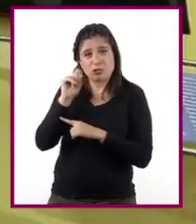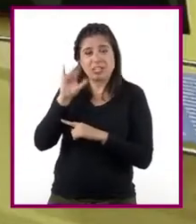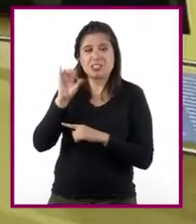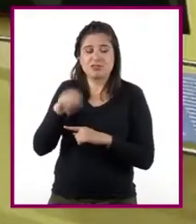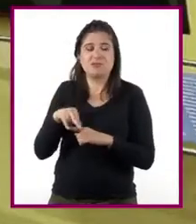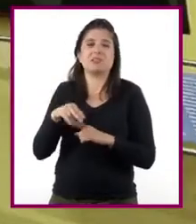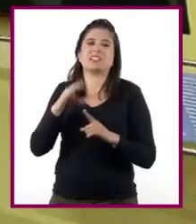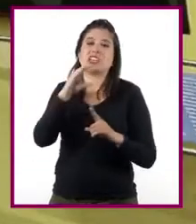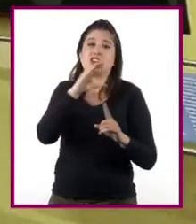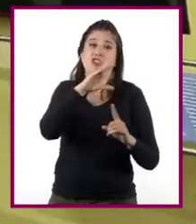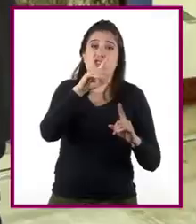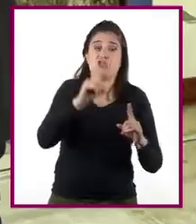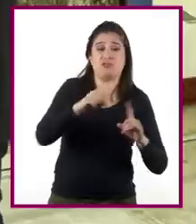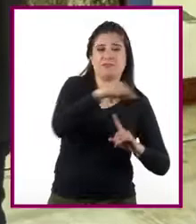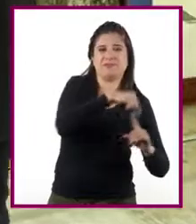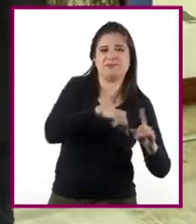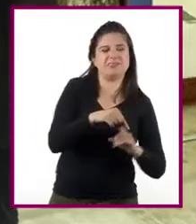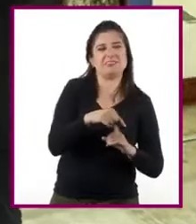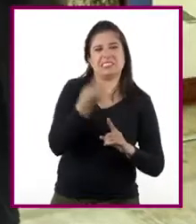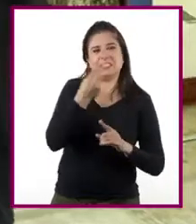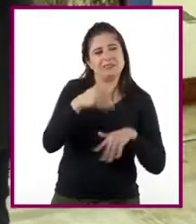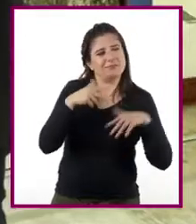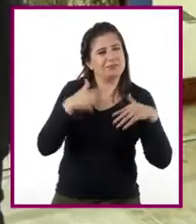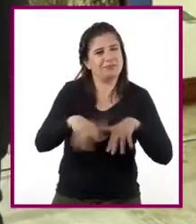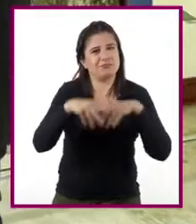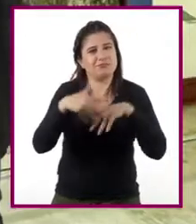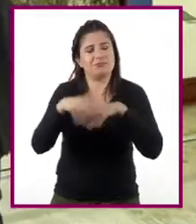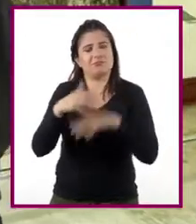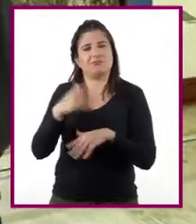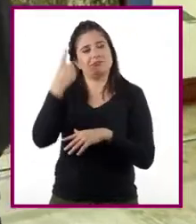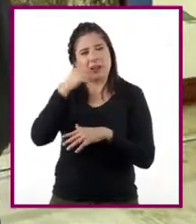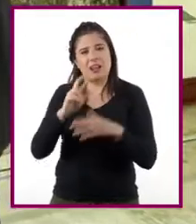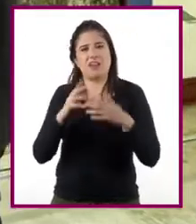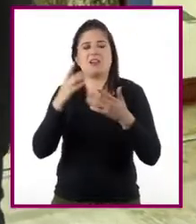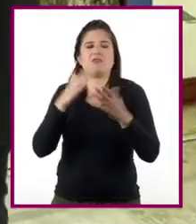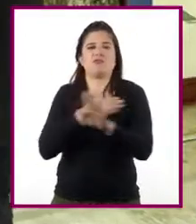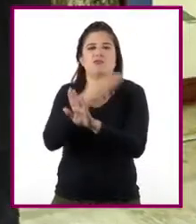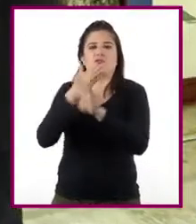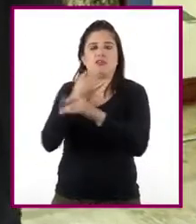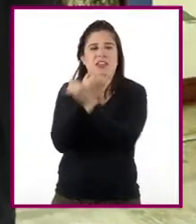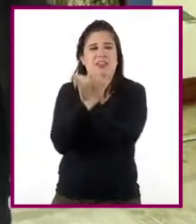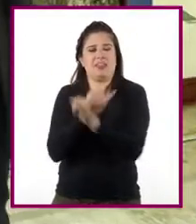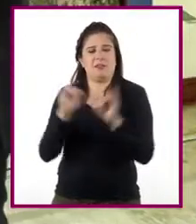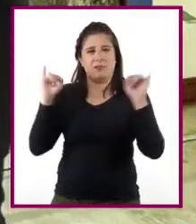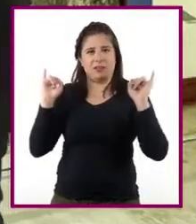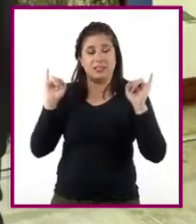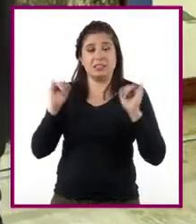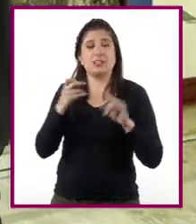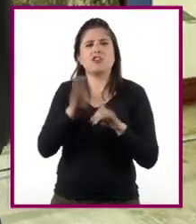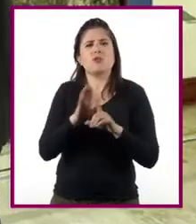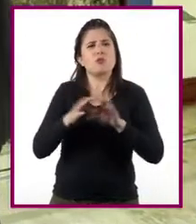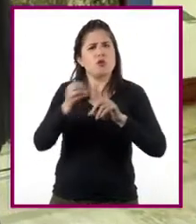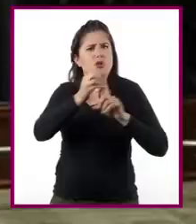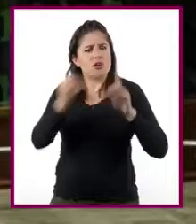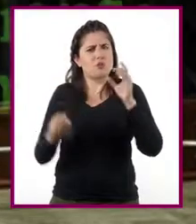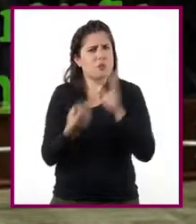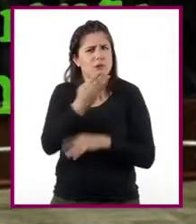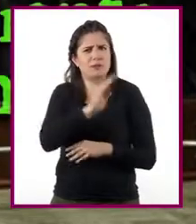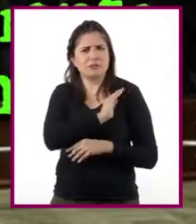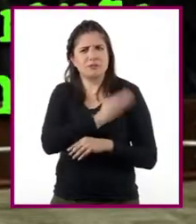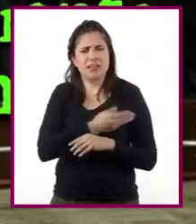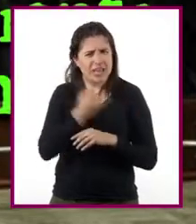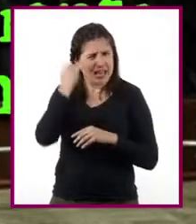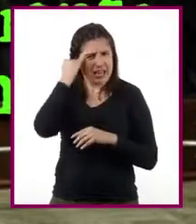iniciar el movimiento de independencia. ¿De qué manera las reformas borbónicas cambiaron la organización de la Nueva España?